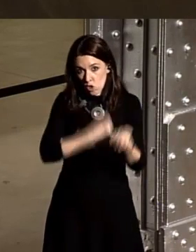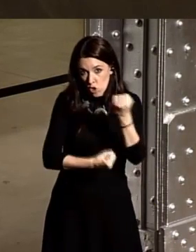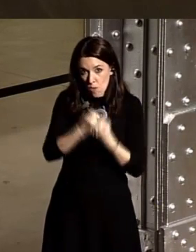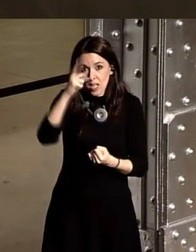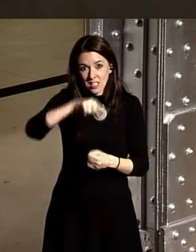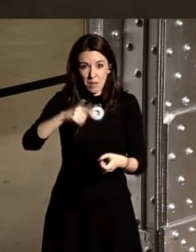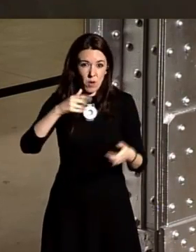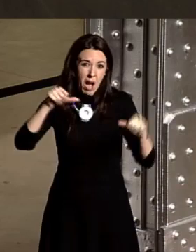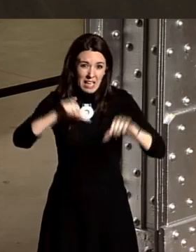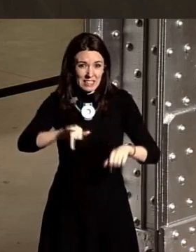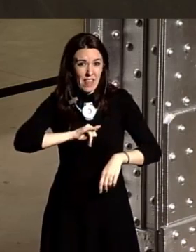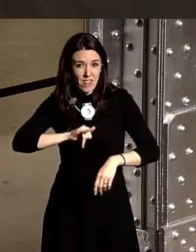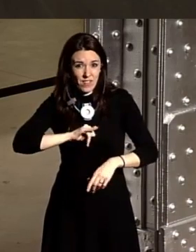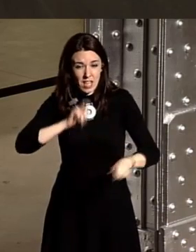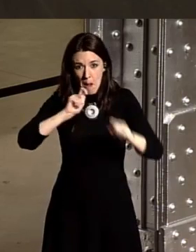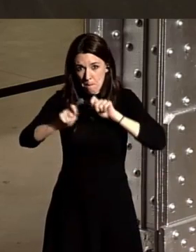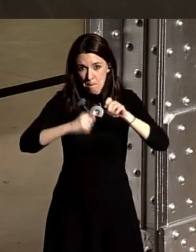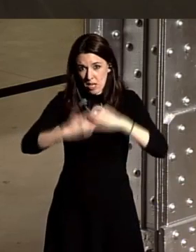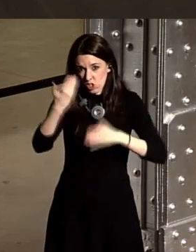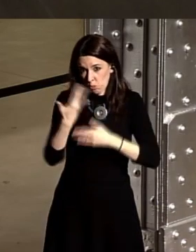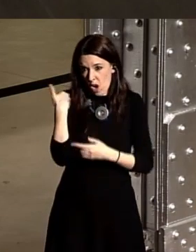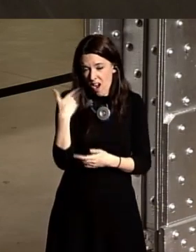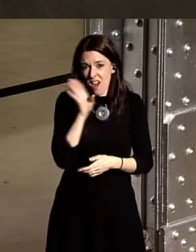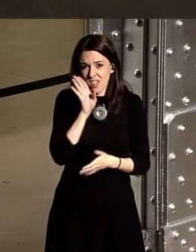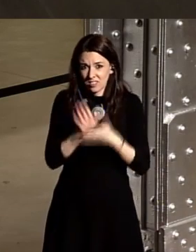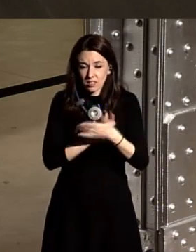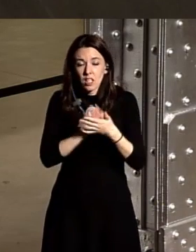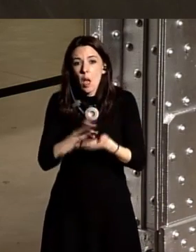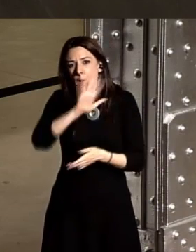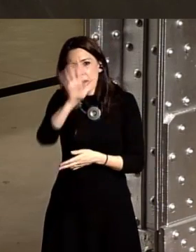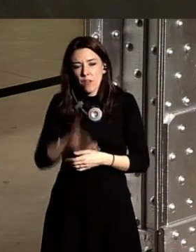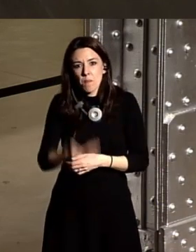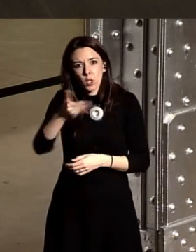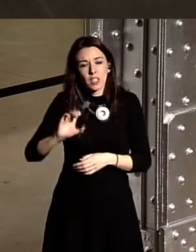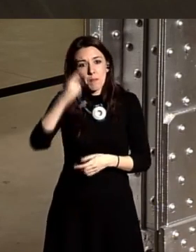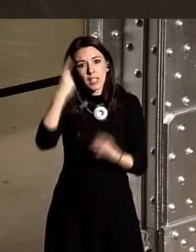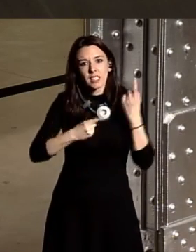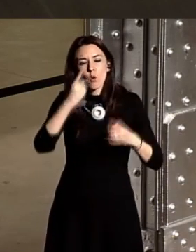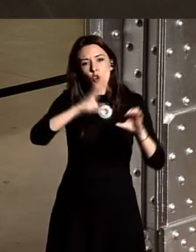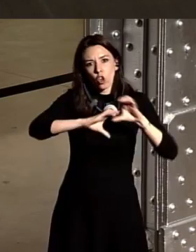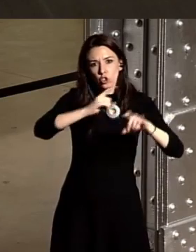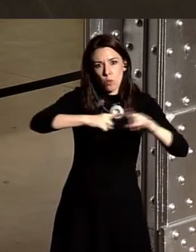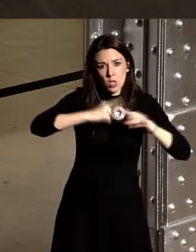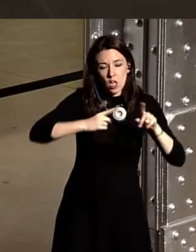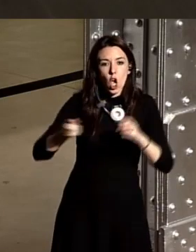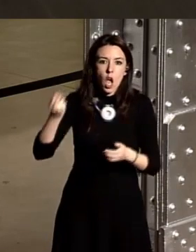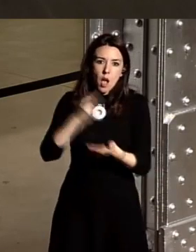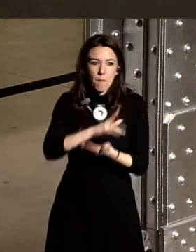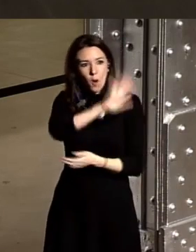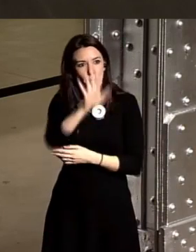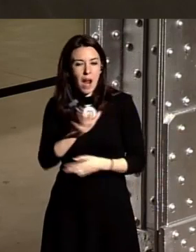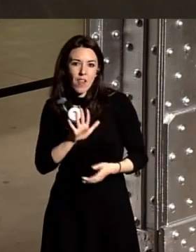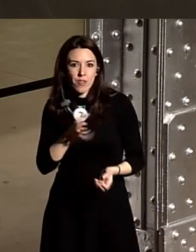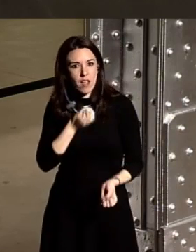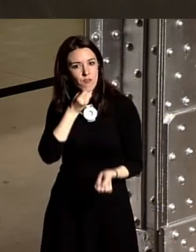identidad del periodismo que hablábamos antes de ella, en la que a veces parece más importante por parte de algunos medios de comunicación apostar por aparentar que se